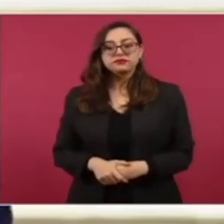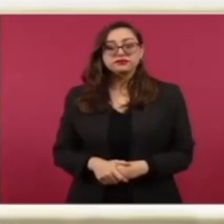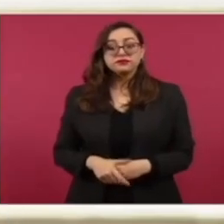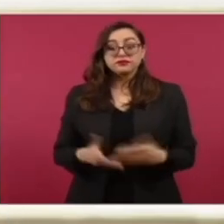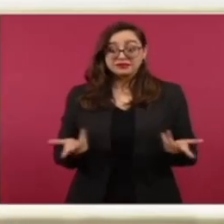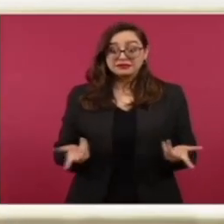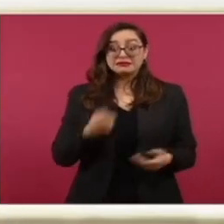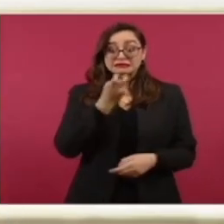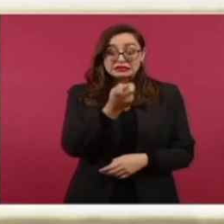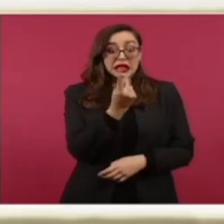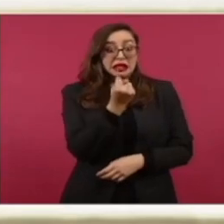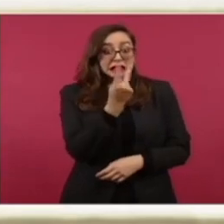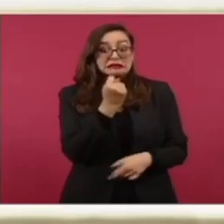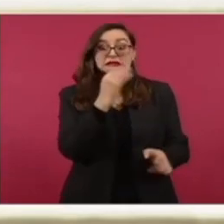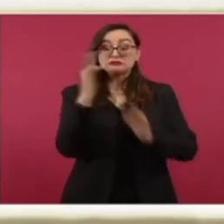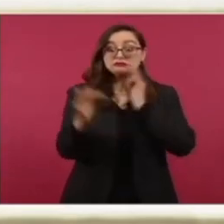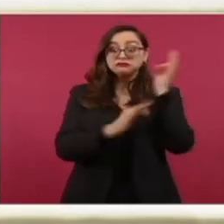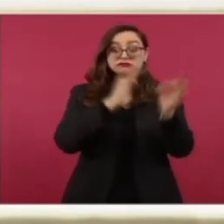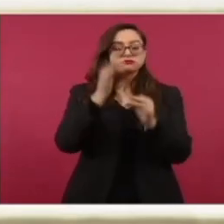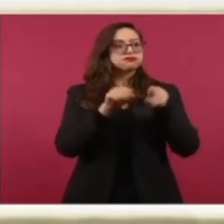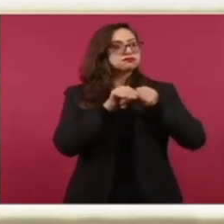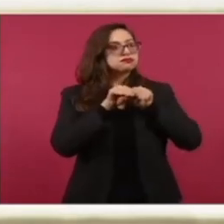Y eso es lo que se difunde.